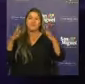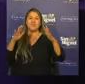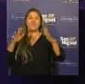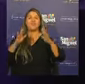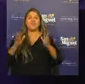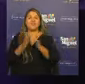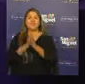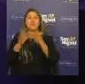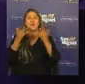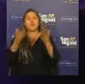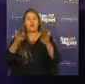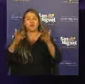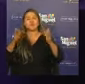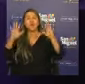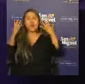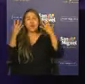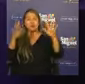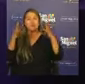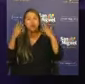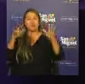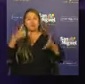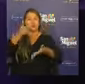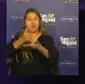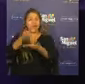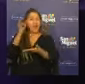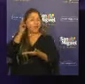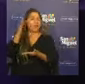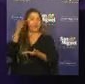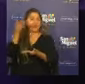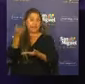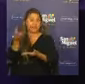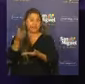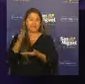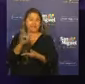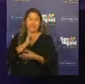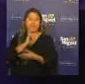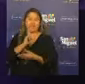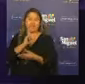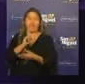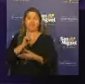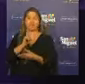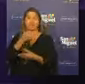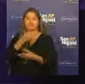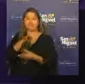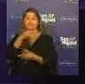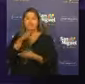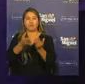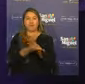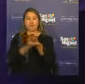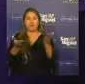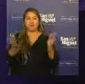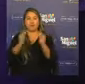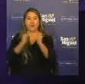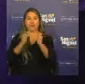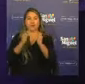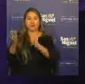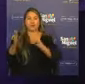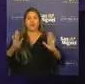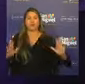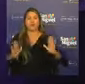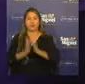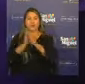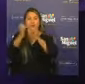Brindemos un fuerte aplauso a la alcaldesa Erika Martínez Osorio, quien se ha dirigido a las vecinas y vecinos de San